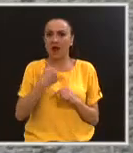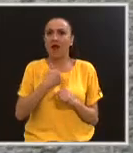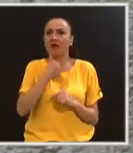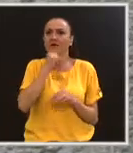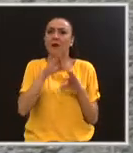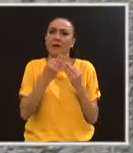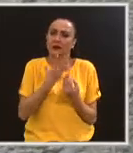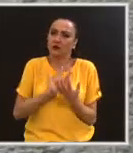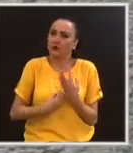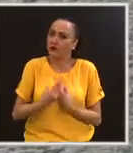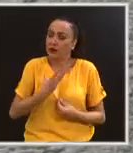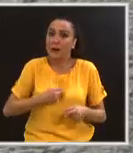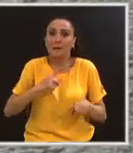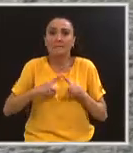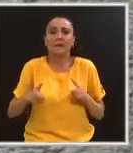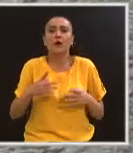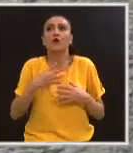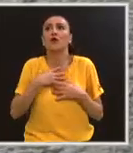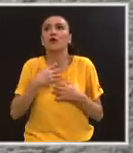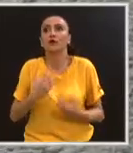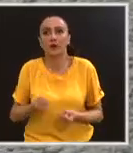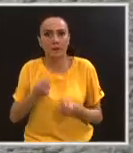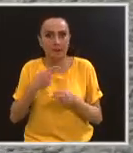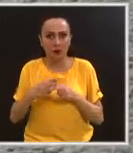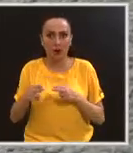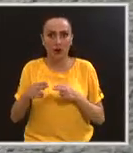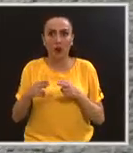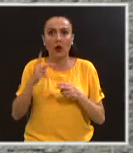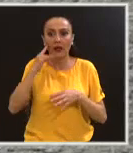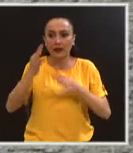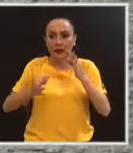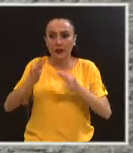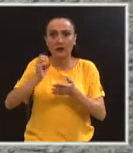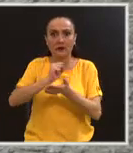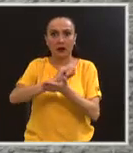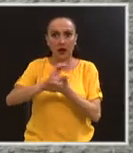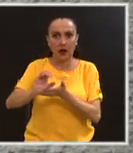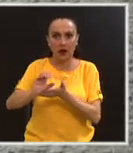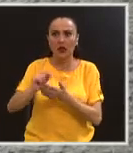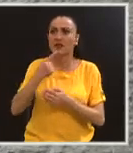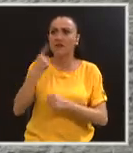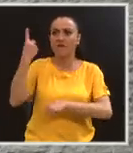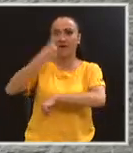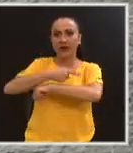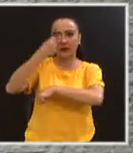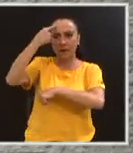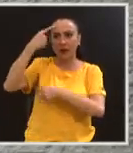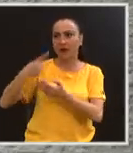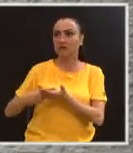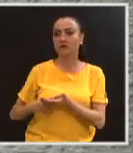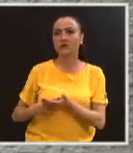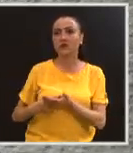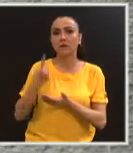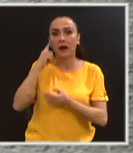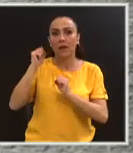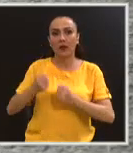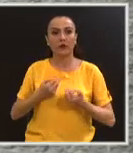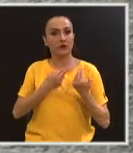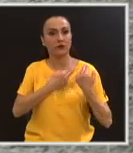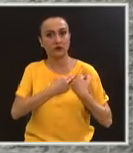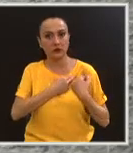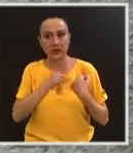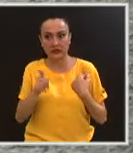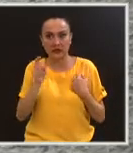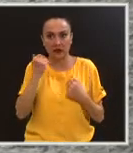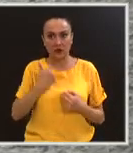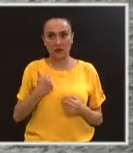sufriendo pero donde confiamos en que pronto el tribunal de juicio de San Carlos señalará la fecha para debate para acreditar la responsabilidad de